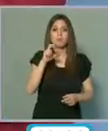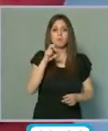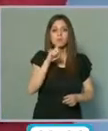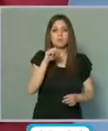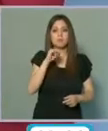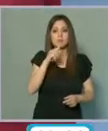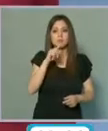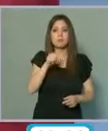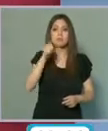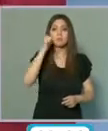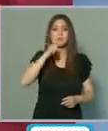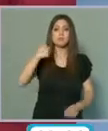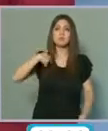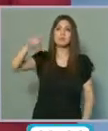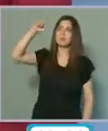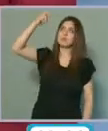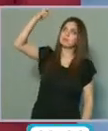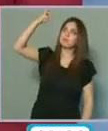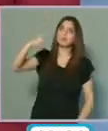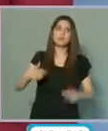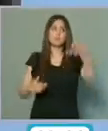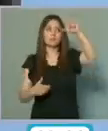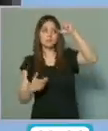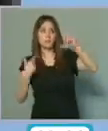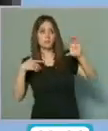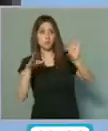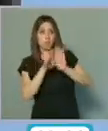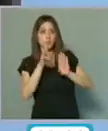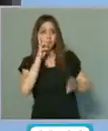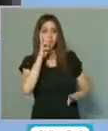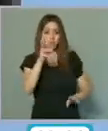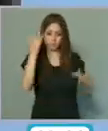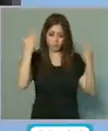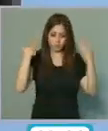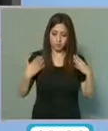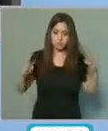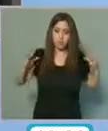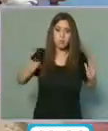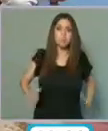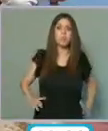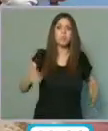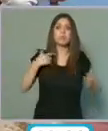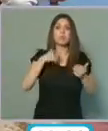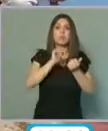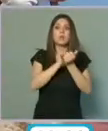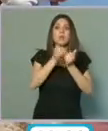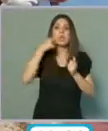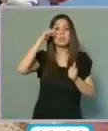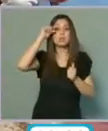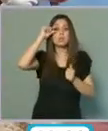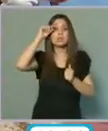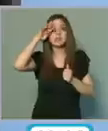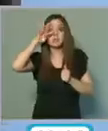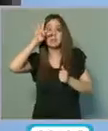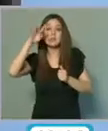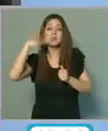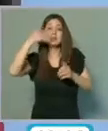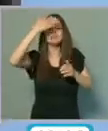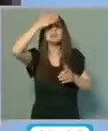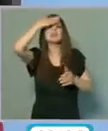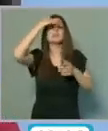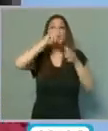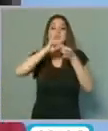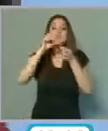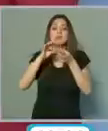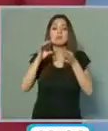los selfies, ¿no? Y cómo me veo, y si ya se vuelve un problema para ti el que se me ve la pestaña movidita y debería de haberlo tenido,